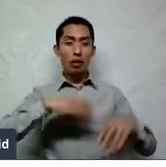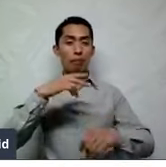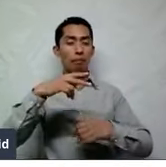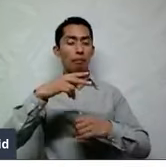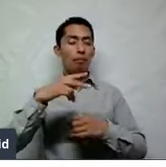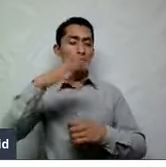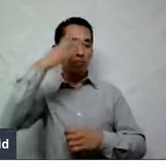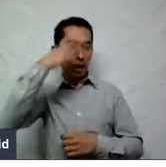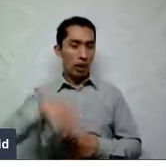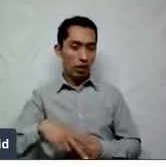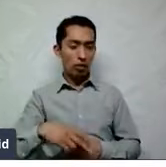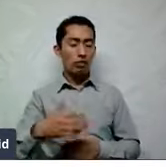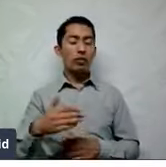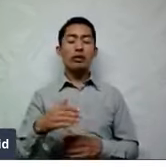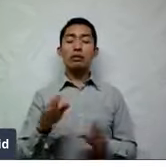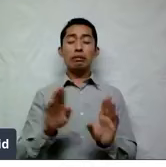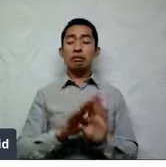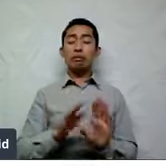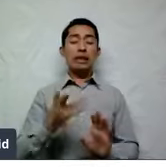casi aproximadamente